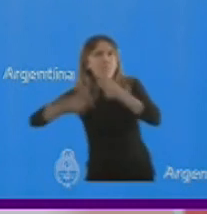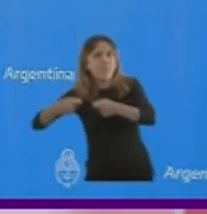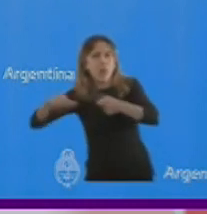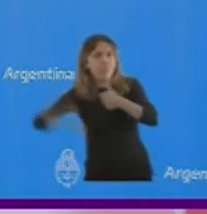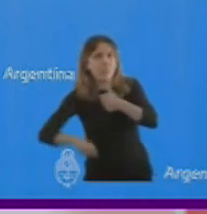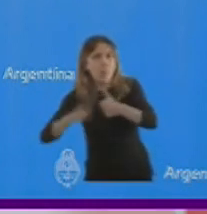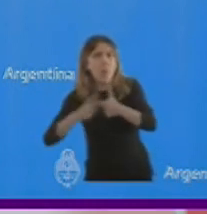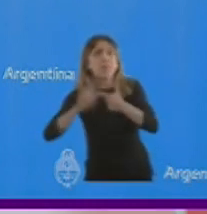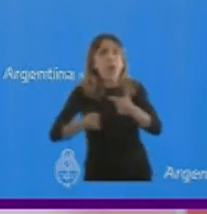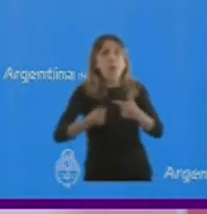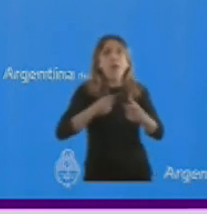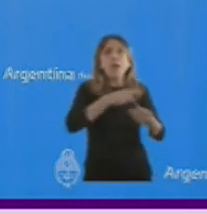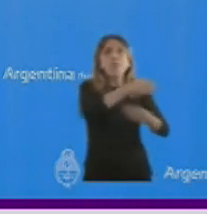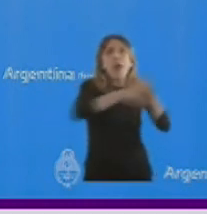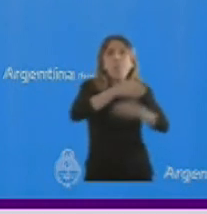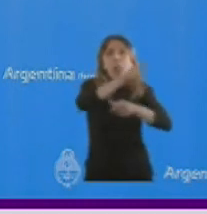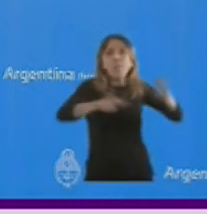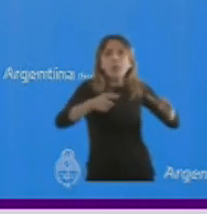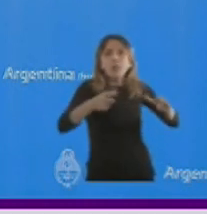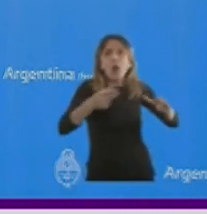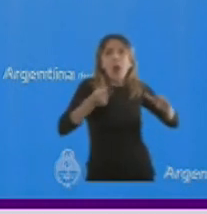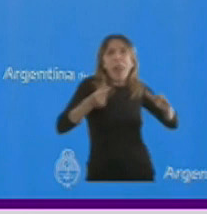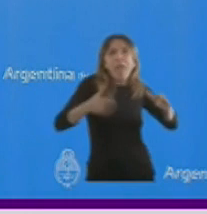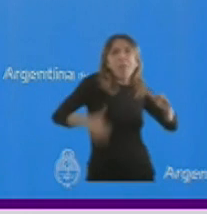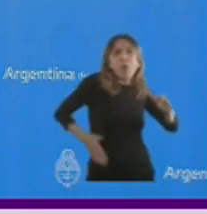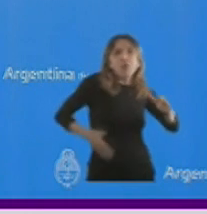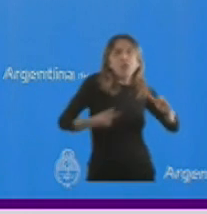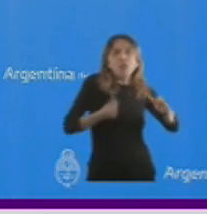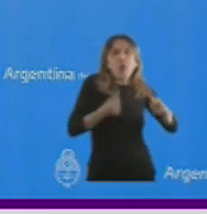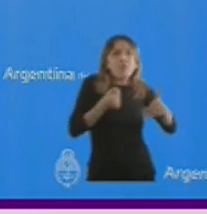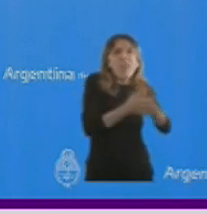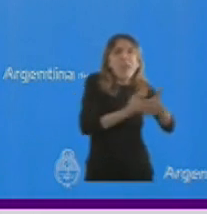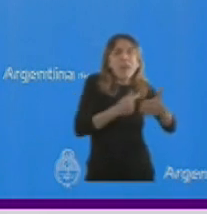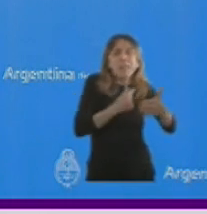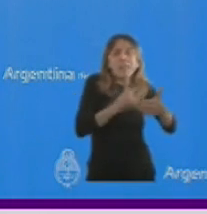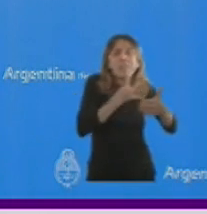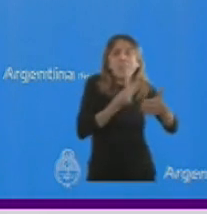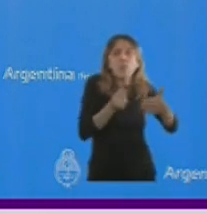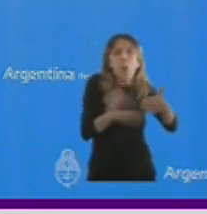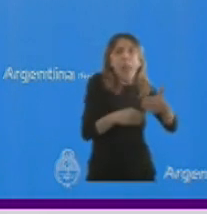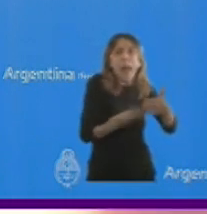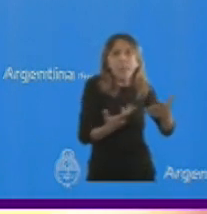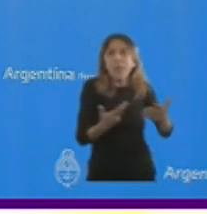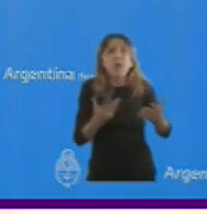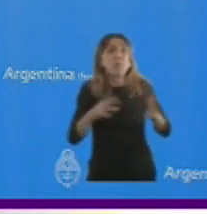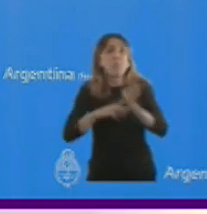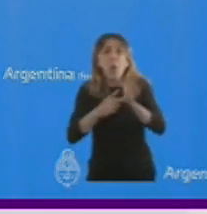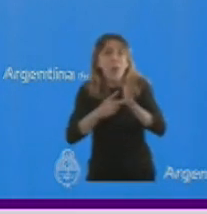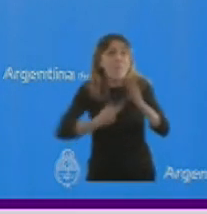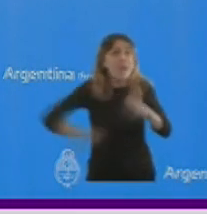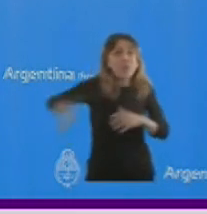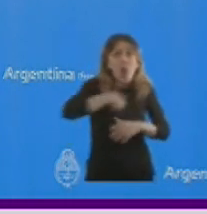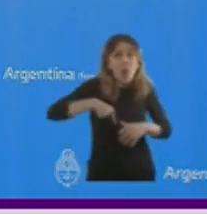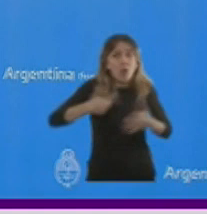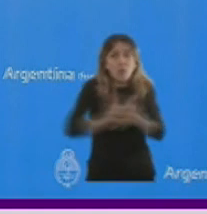la elección ahora fernández dice que quiere ir por la reelección con la reelección lo cual es legítimo en un presidente en una